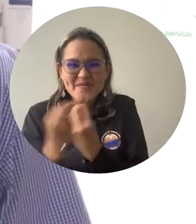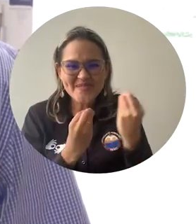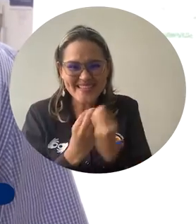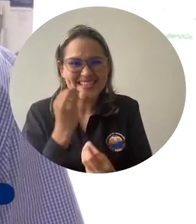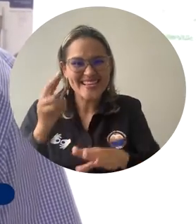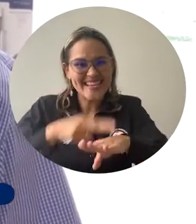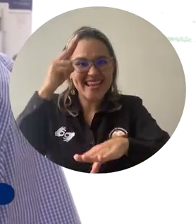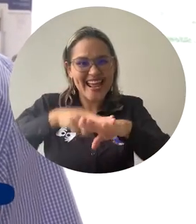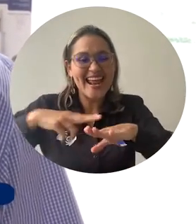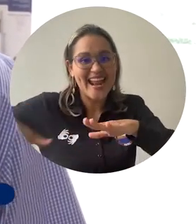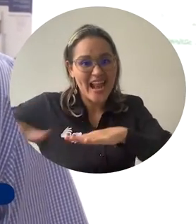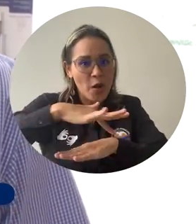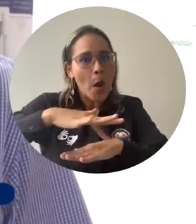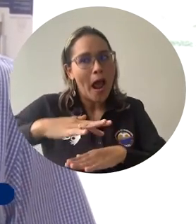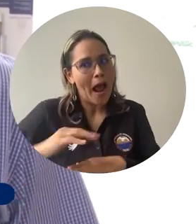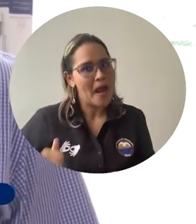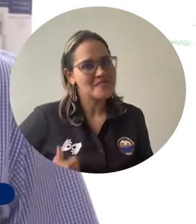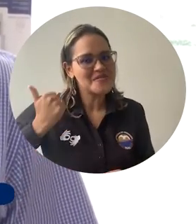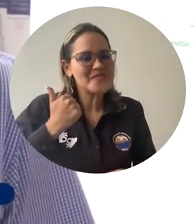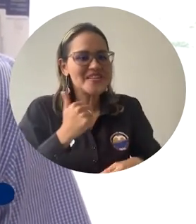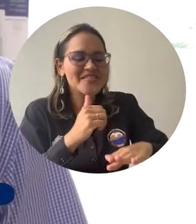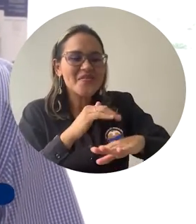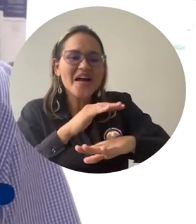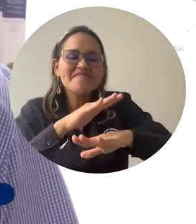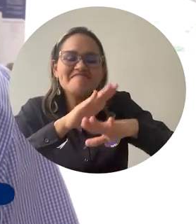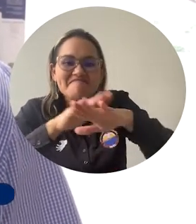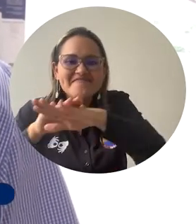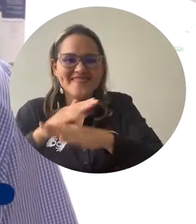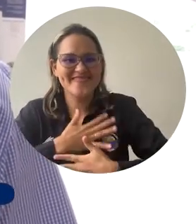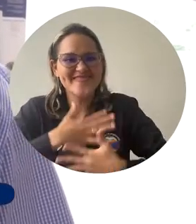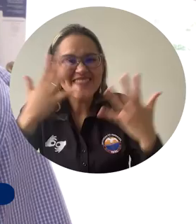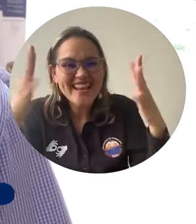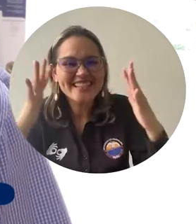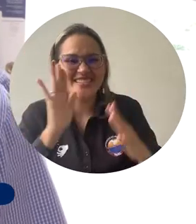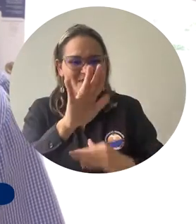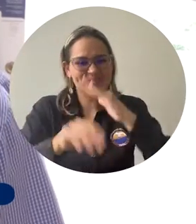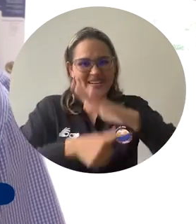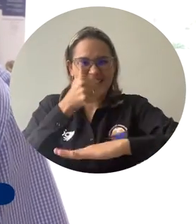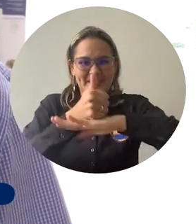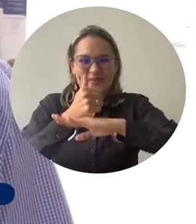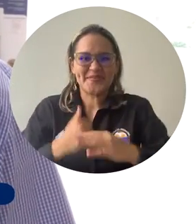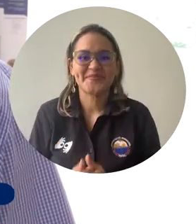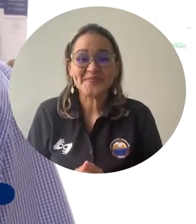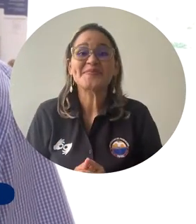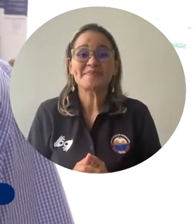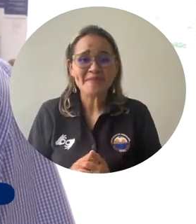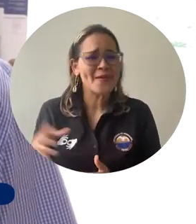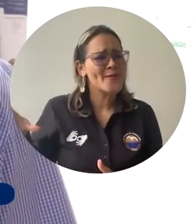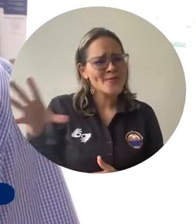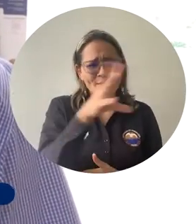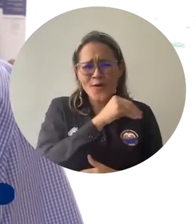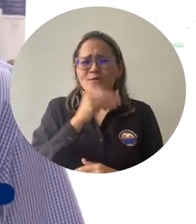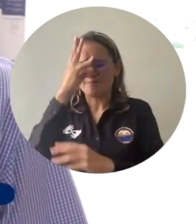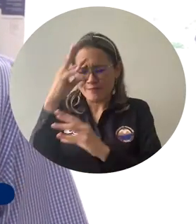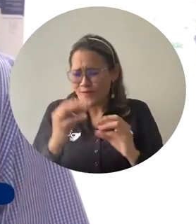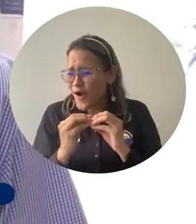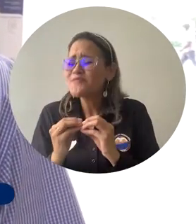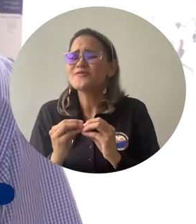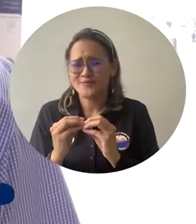Hubo unanimidad en felicitar al rector por este reconocimiento individual, ya que este es un reconocimiento que se le hizo al rector con la